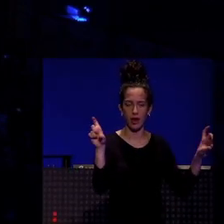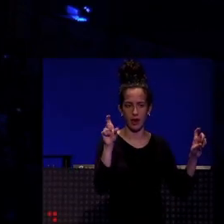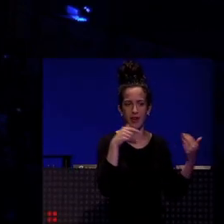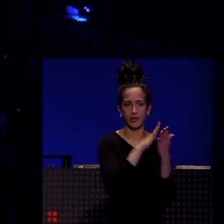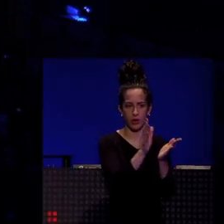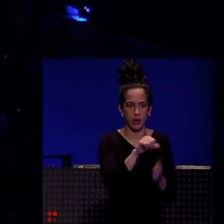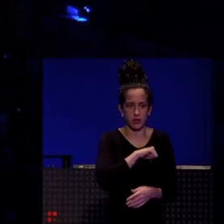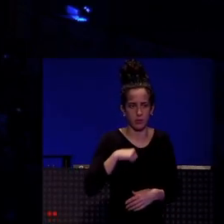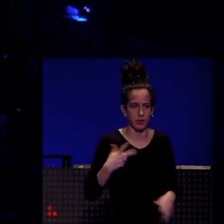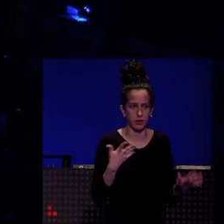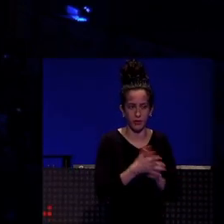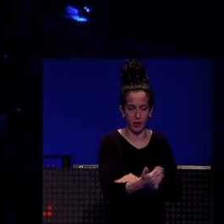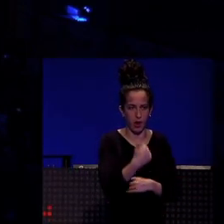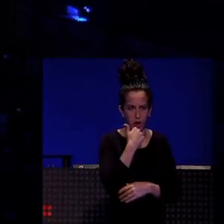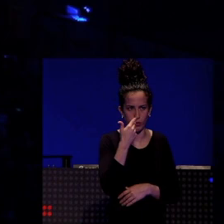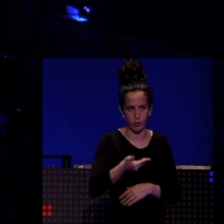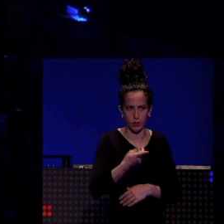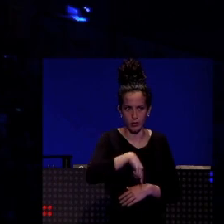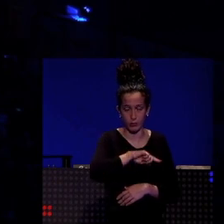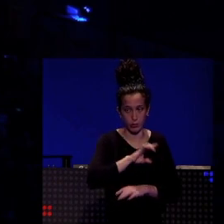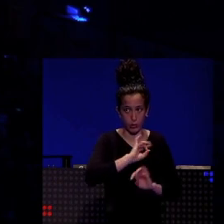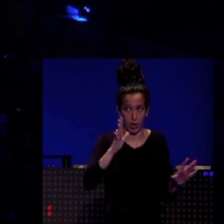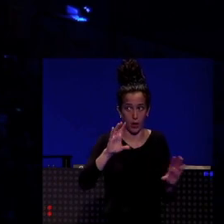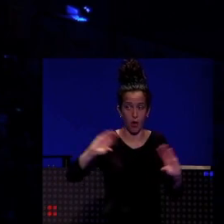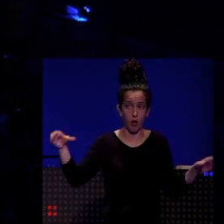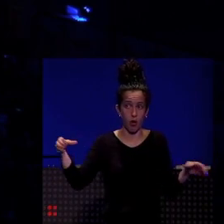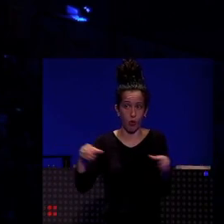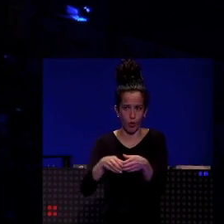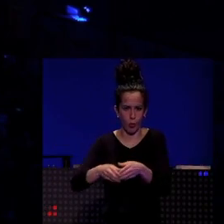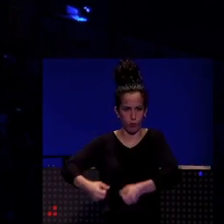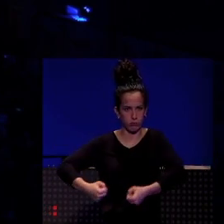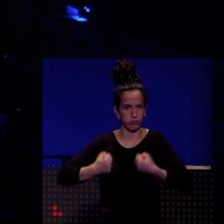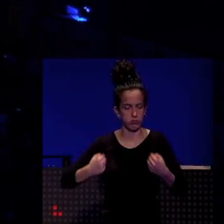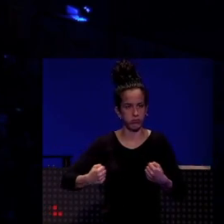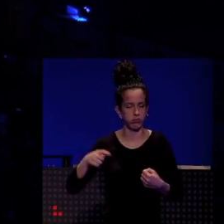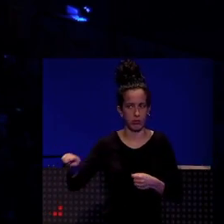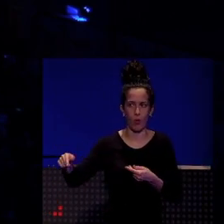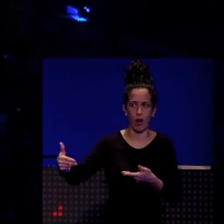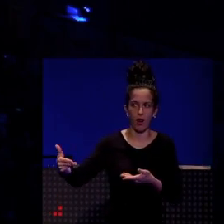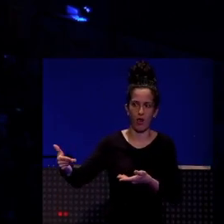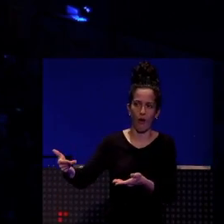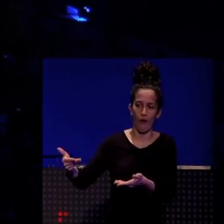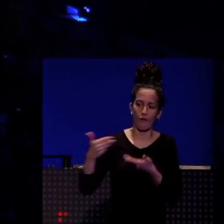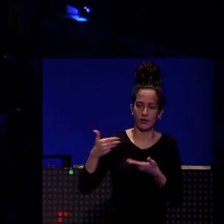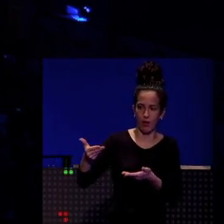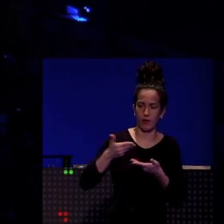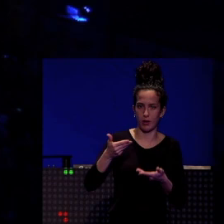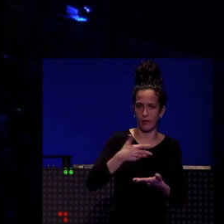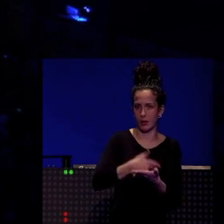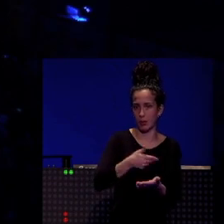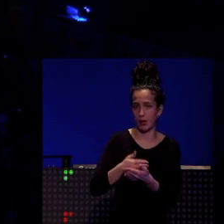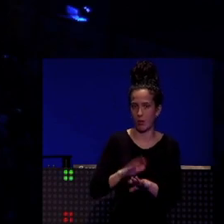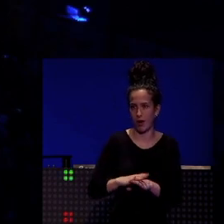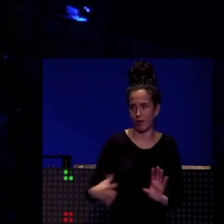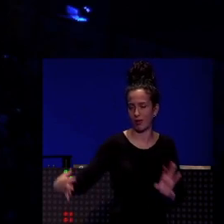obviamente hemos recibido ofertas de grandes grupos para formar parte pero yo tengo esa cosa mía romántica de que